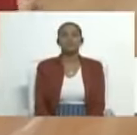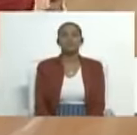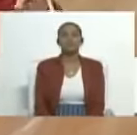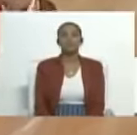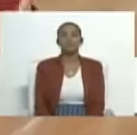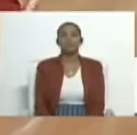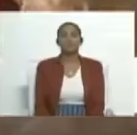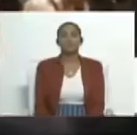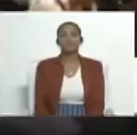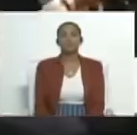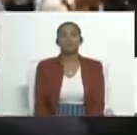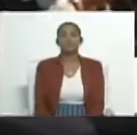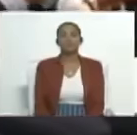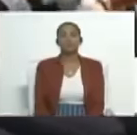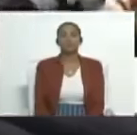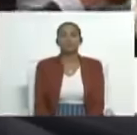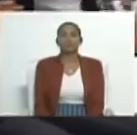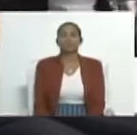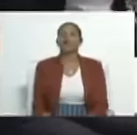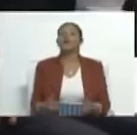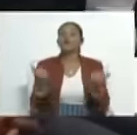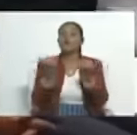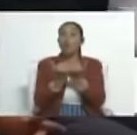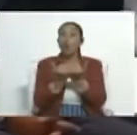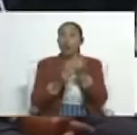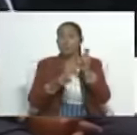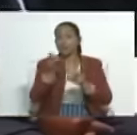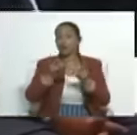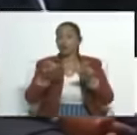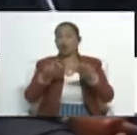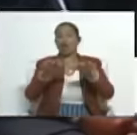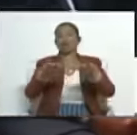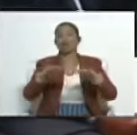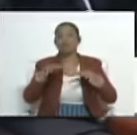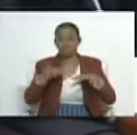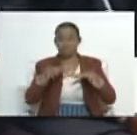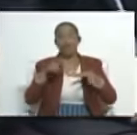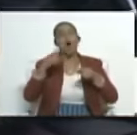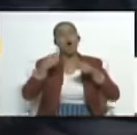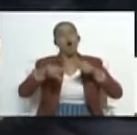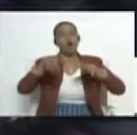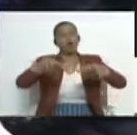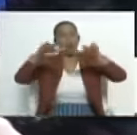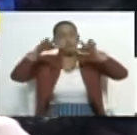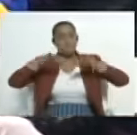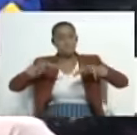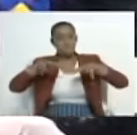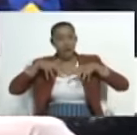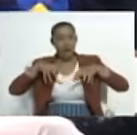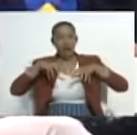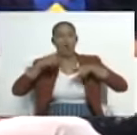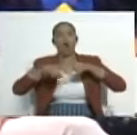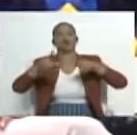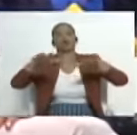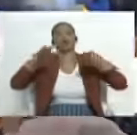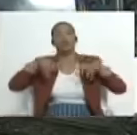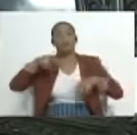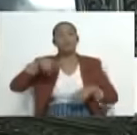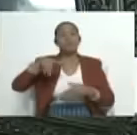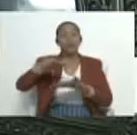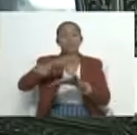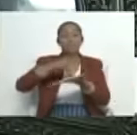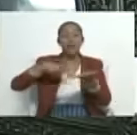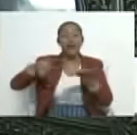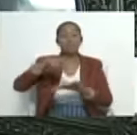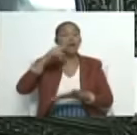que no hay espacio aquí en la Capilla Santa Rosa, pero que están allá escuchándonos, los que están en la Plaza Bolívar, al pueblo de